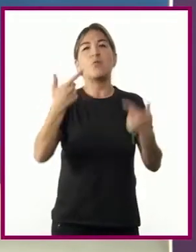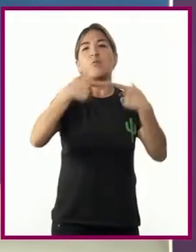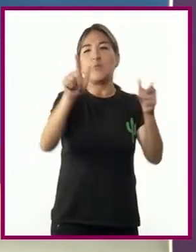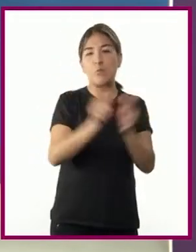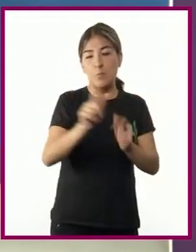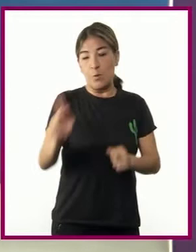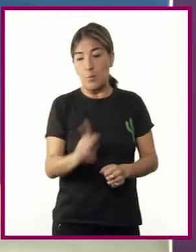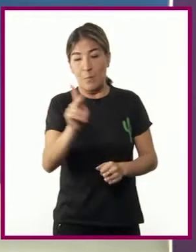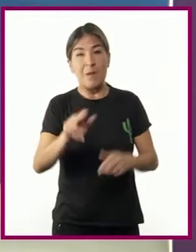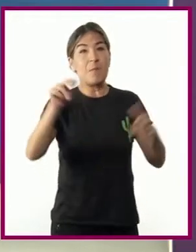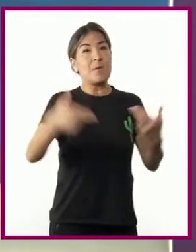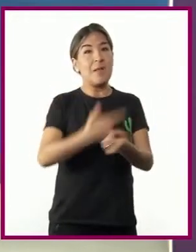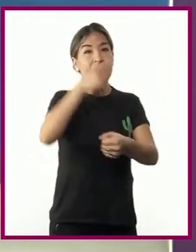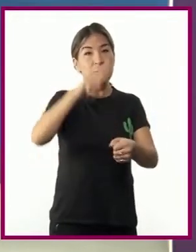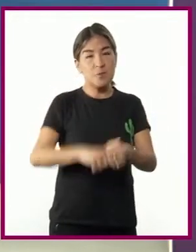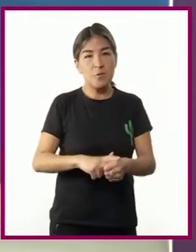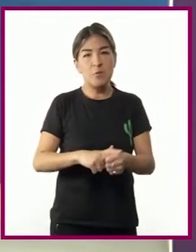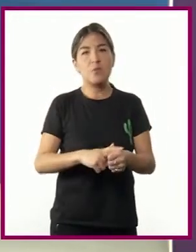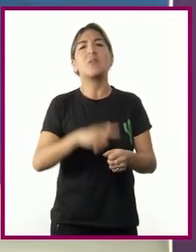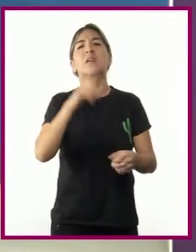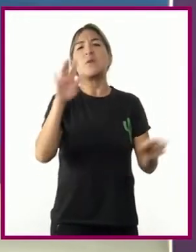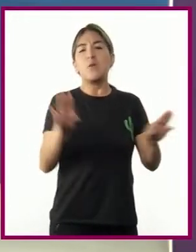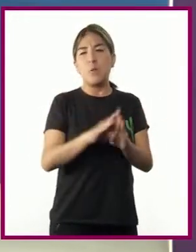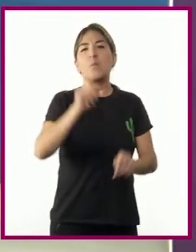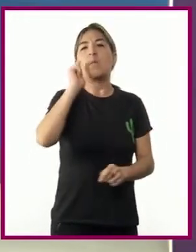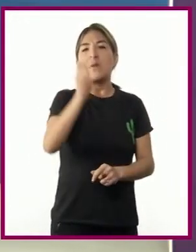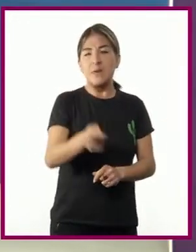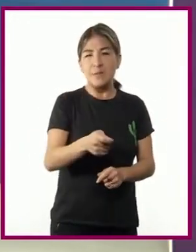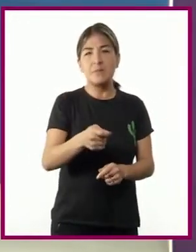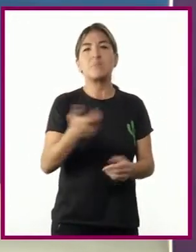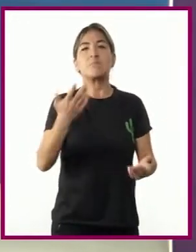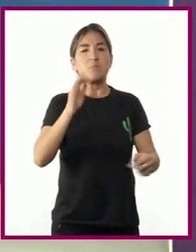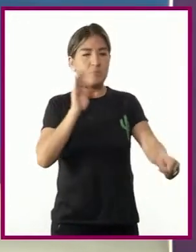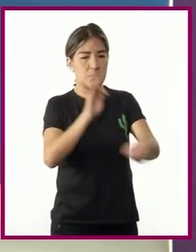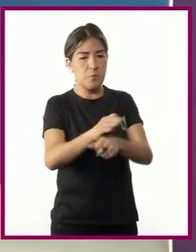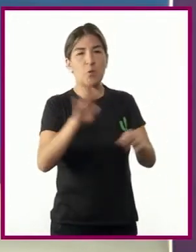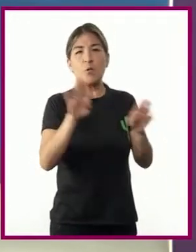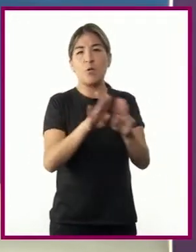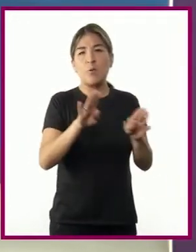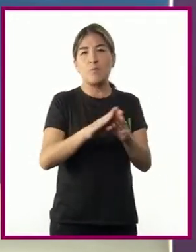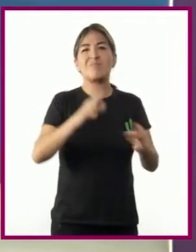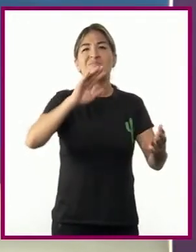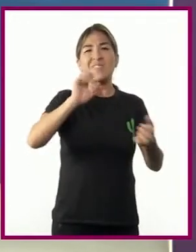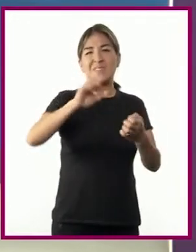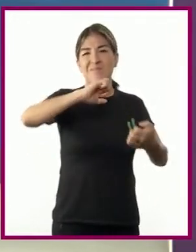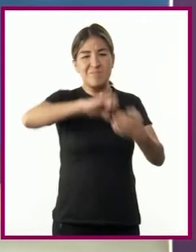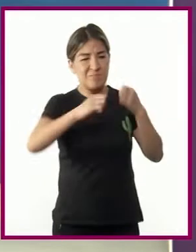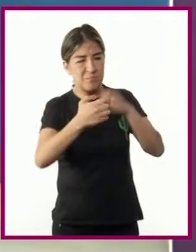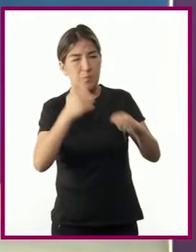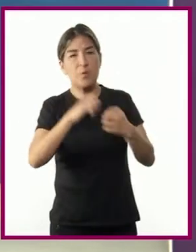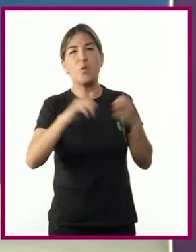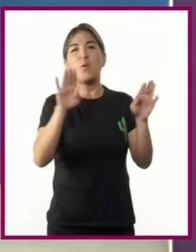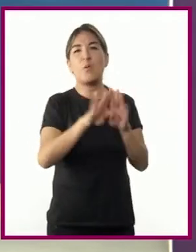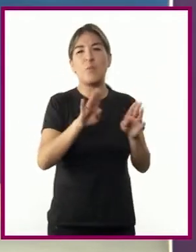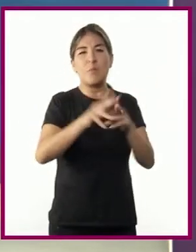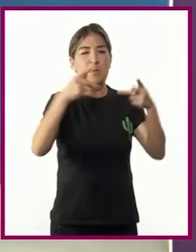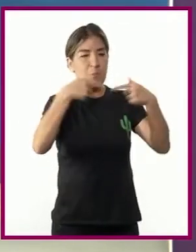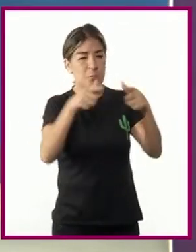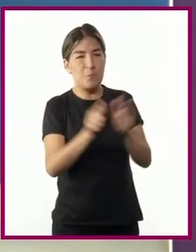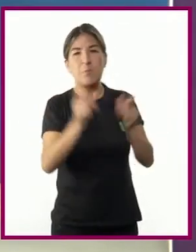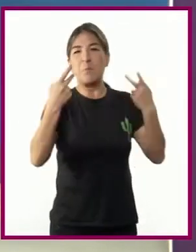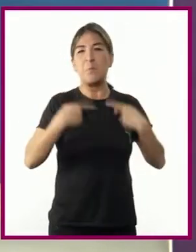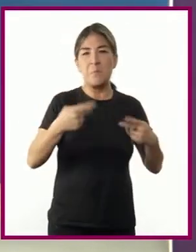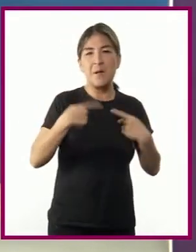pueblos y las naciones tiene como antecedentes la lucha de personas y grupos que se han opuesto a la solución de las